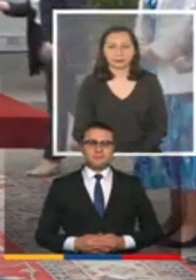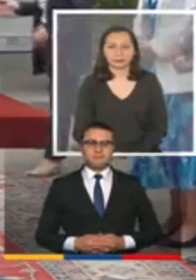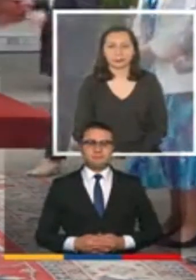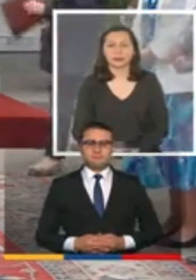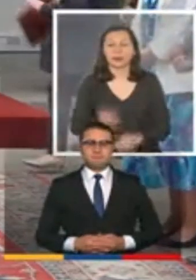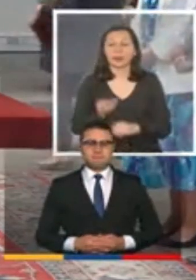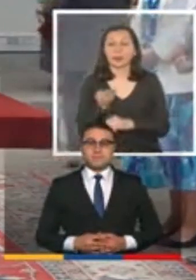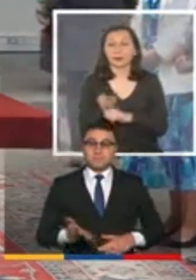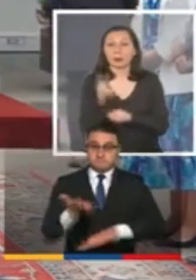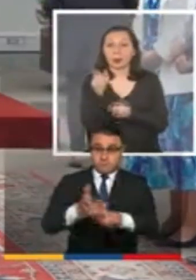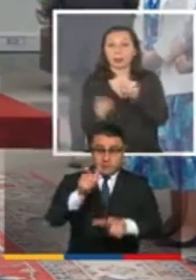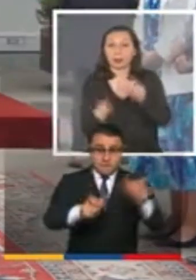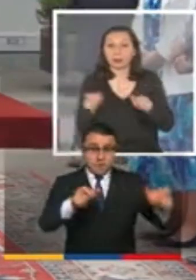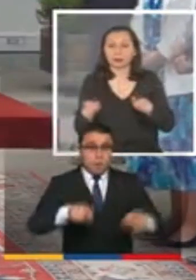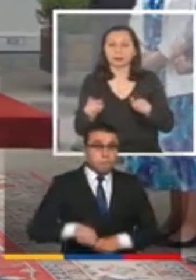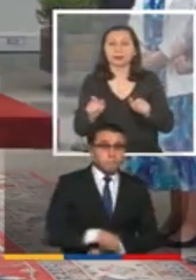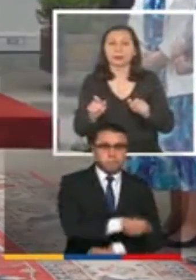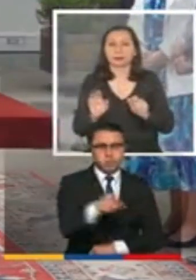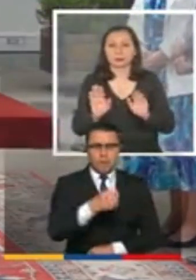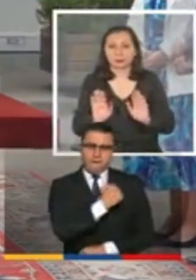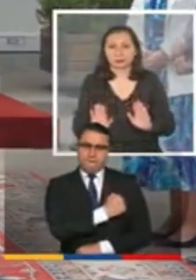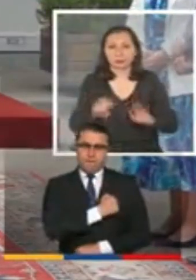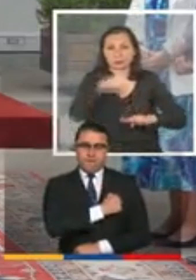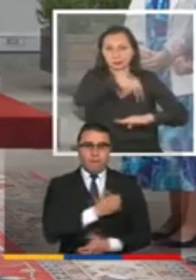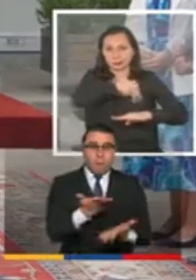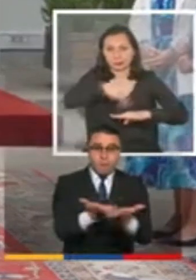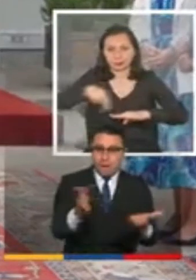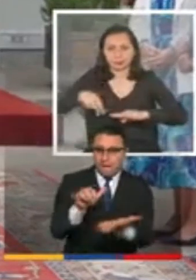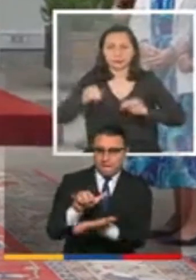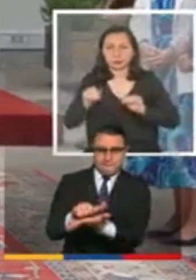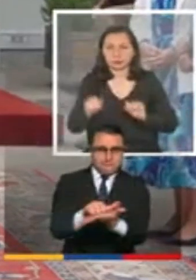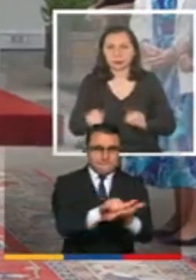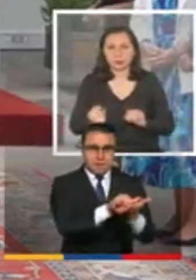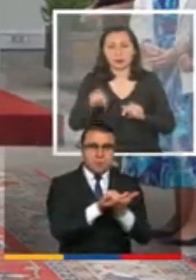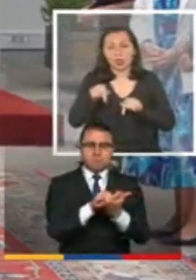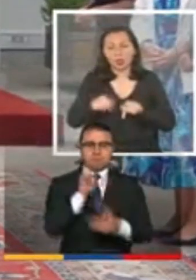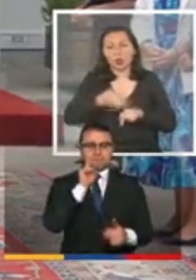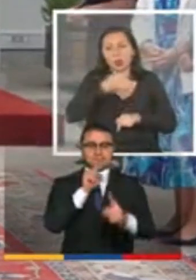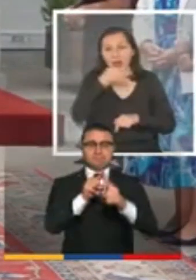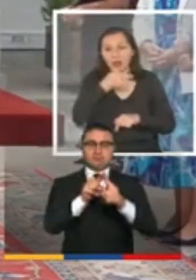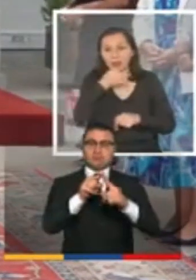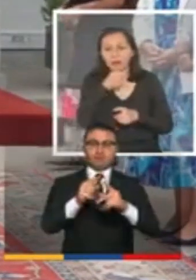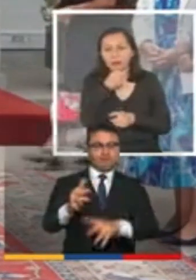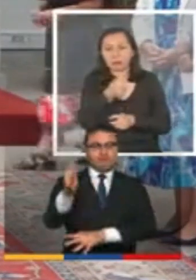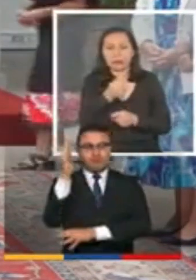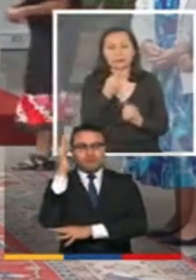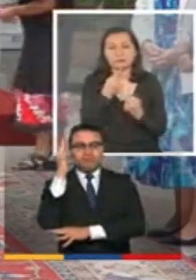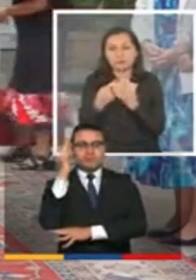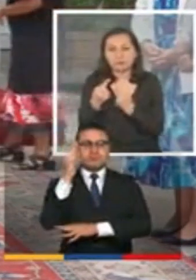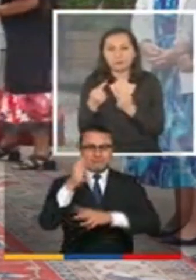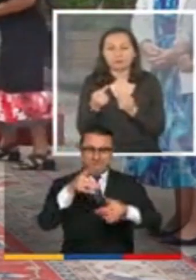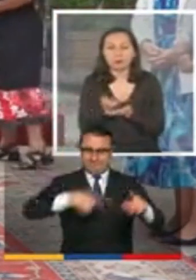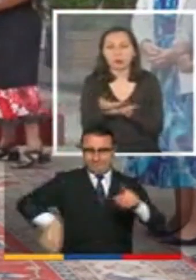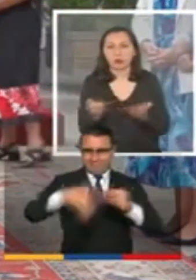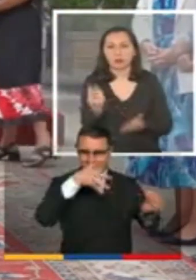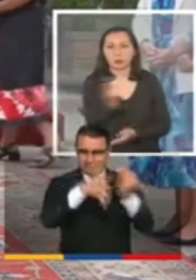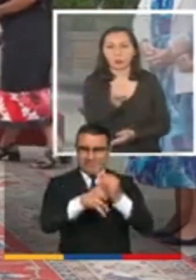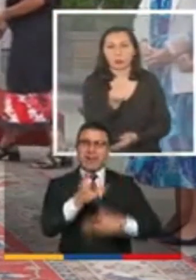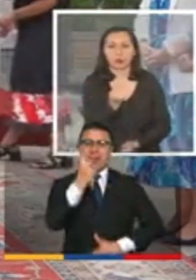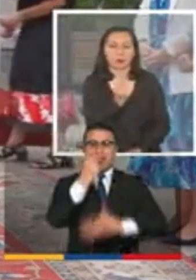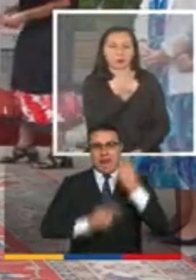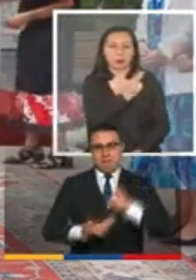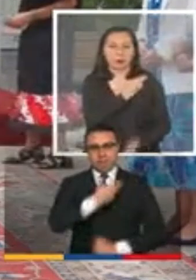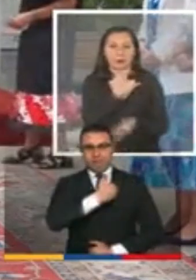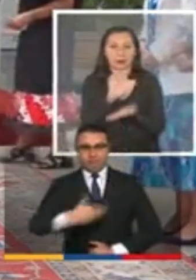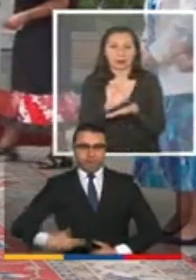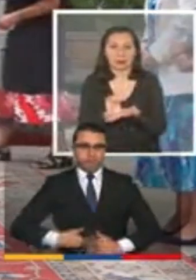Se solicita a los presentes permanecer en sus ubicaciones para continuar con la declaración a la prensa ofrecida por ambos jefes de